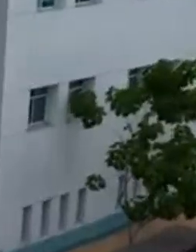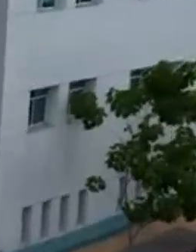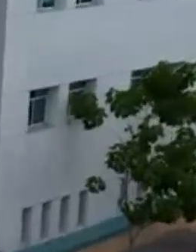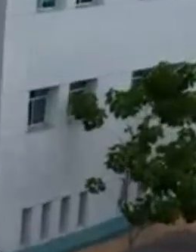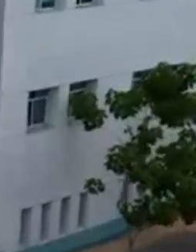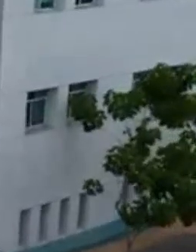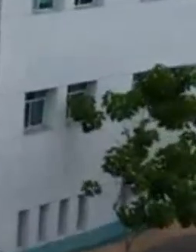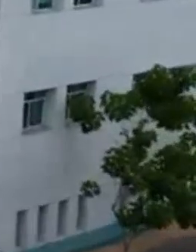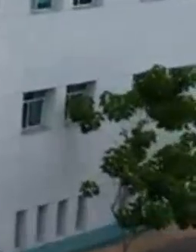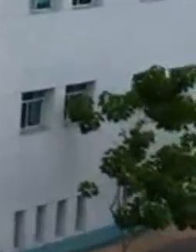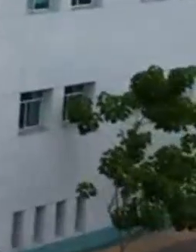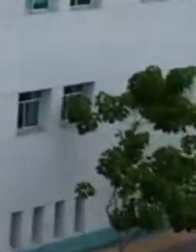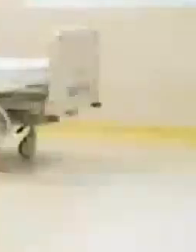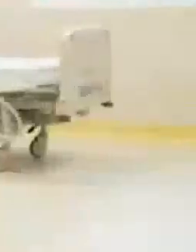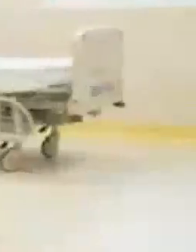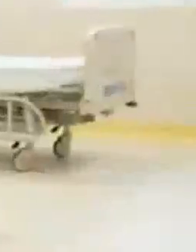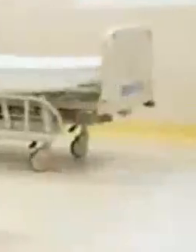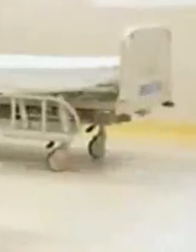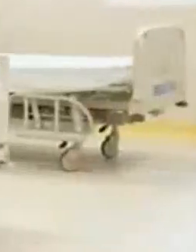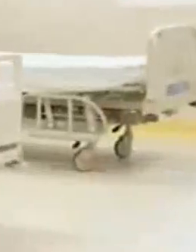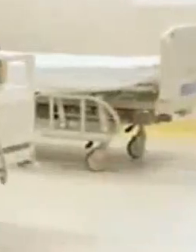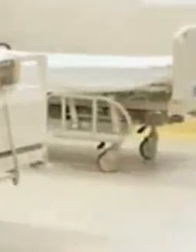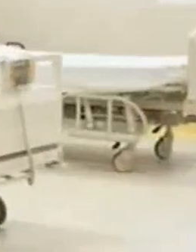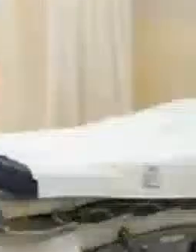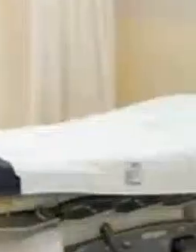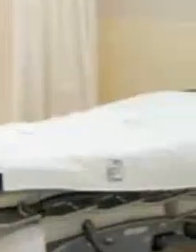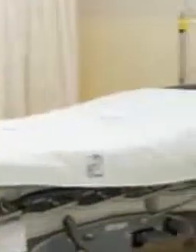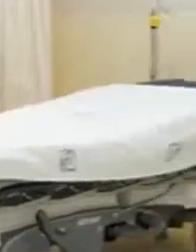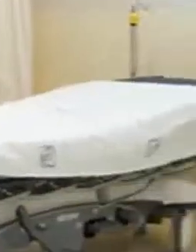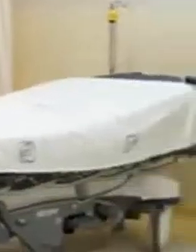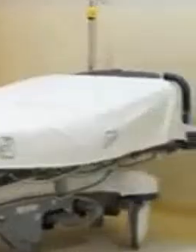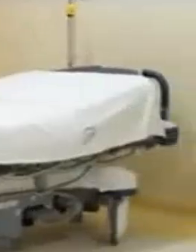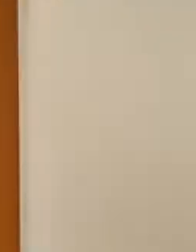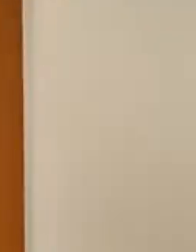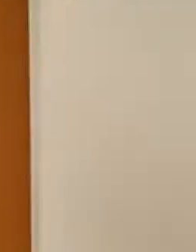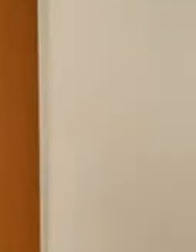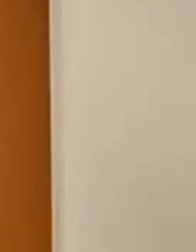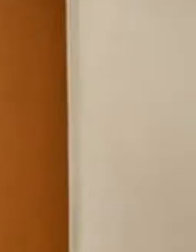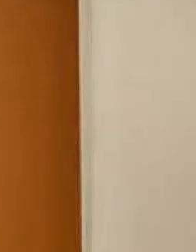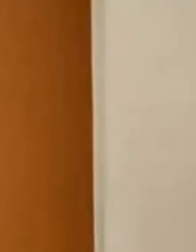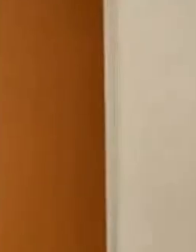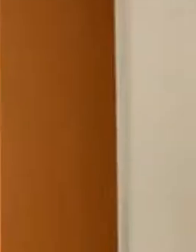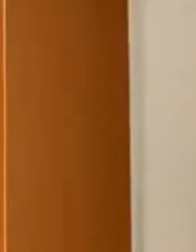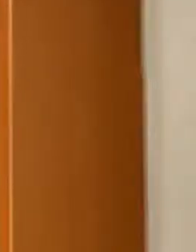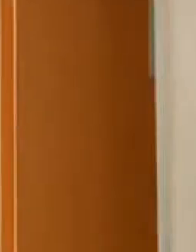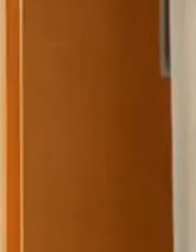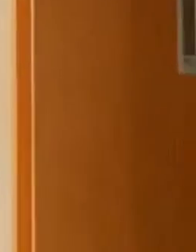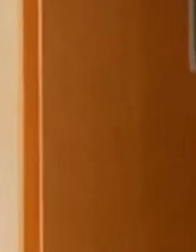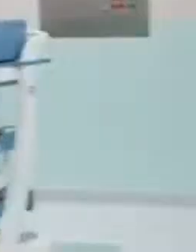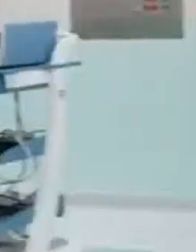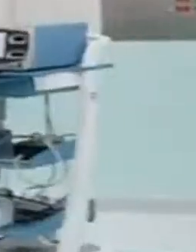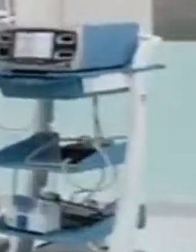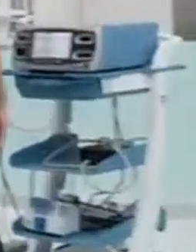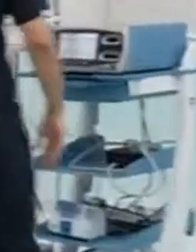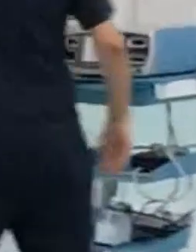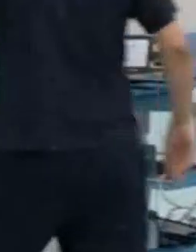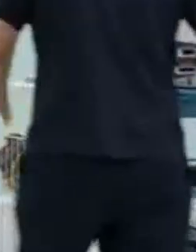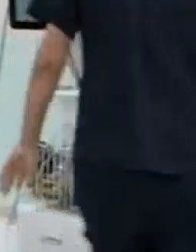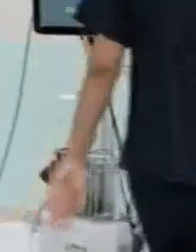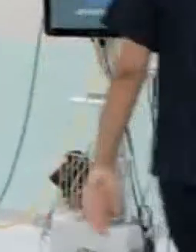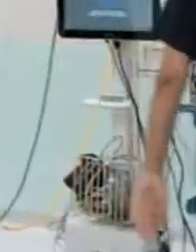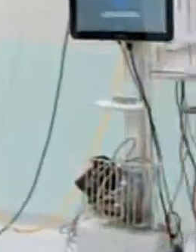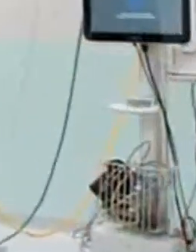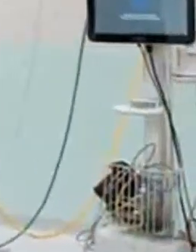hospital pediátrico cuenta con 168 camas sensables y no sensables, 38 consultorios y a ellos se suman ahora